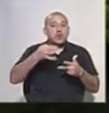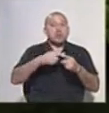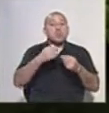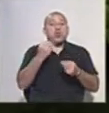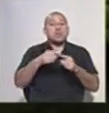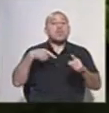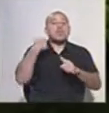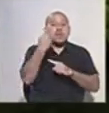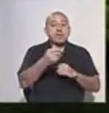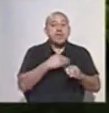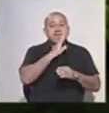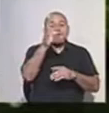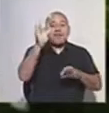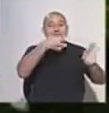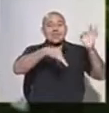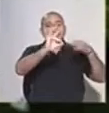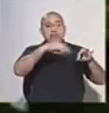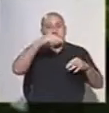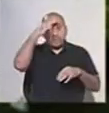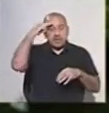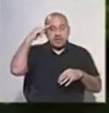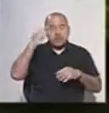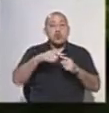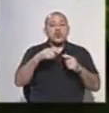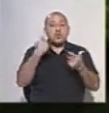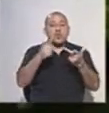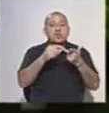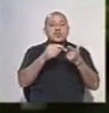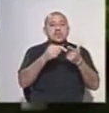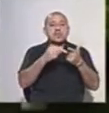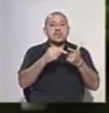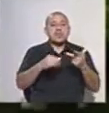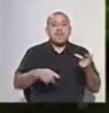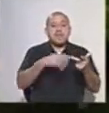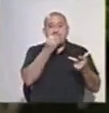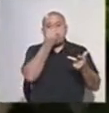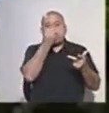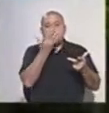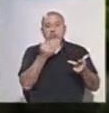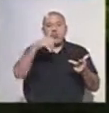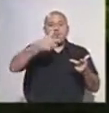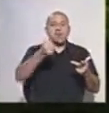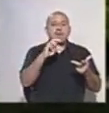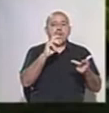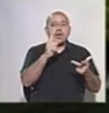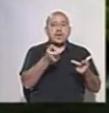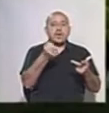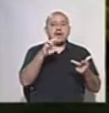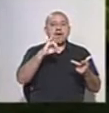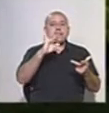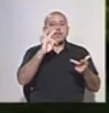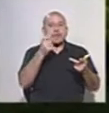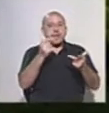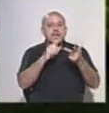ir al Teatro de Verano. Después va a estar La Margarita, con alguien que estuvo hace poco en piso, como Nacho Alcuri, y va a cerrar La Gran Muñeca